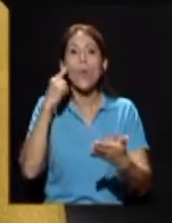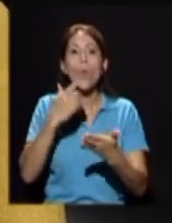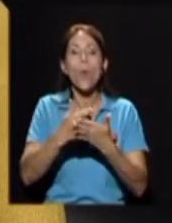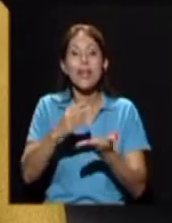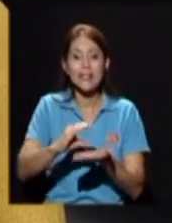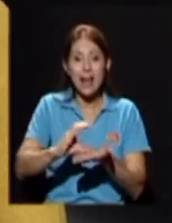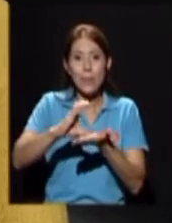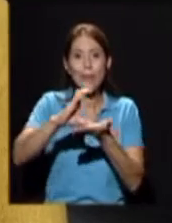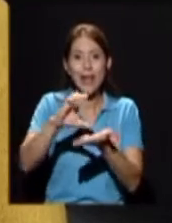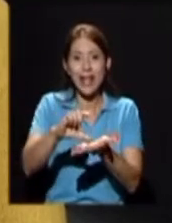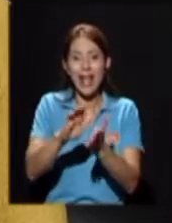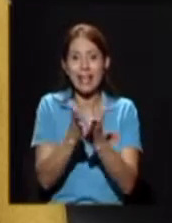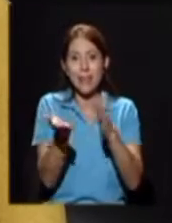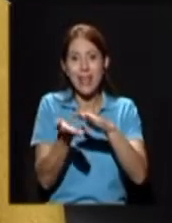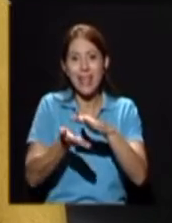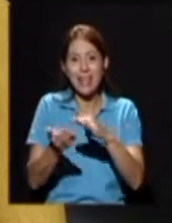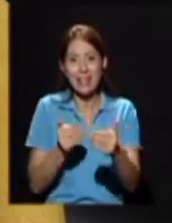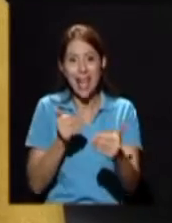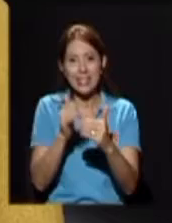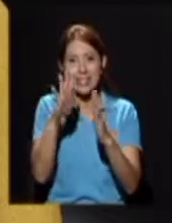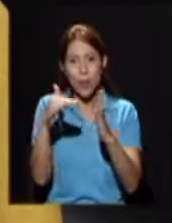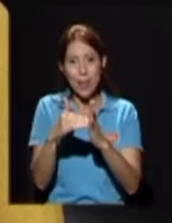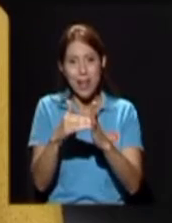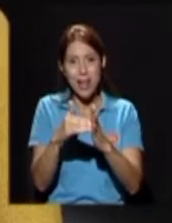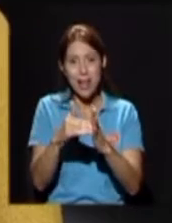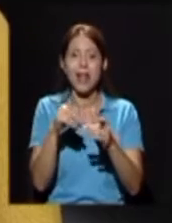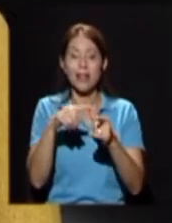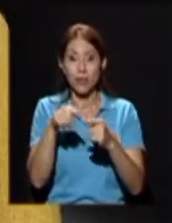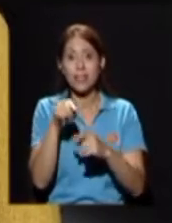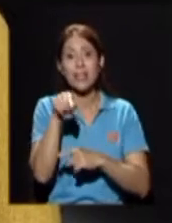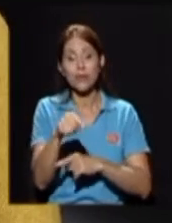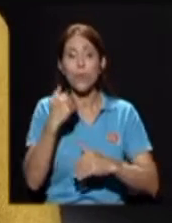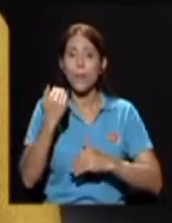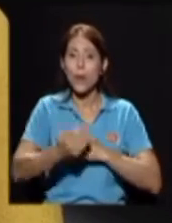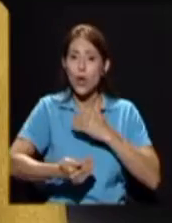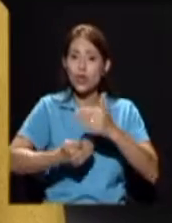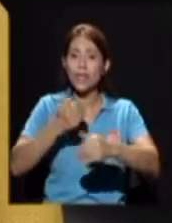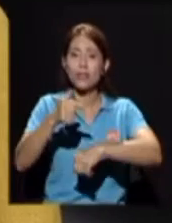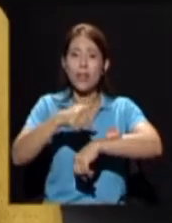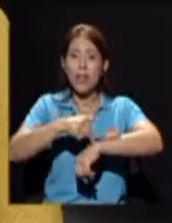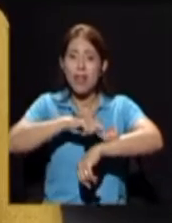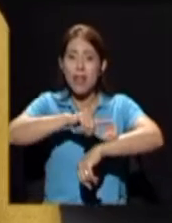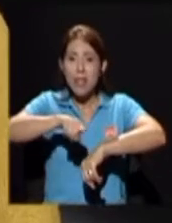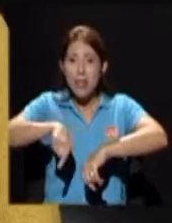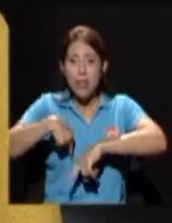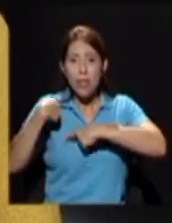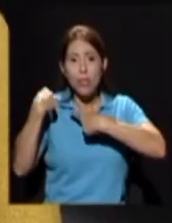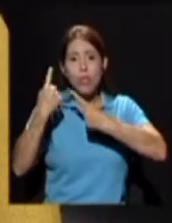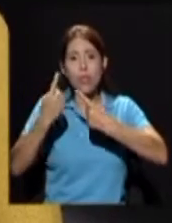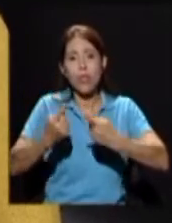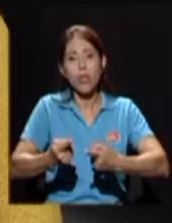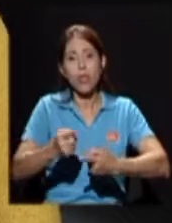5,000 expedientes, entonces esos son procesos muy largos, de 3, 6 meses